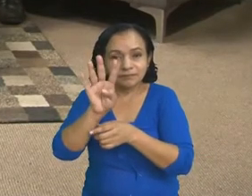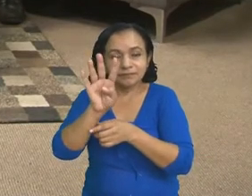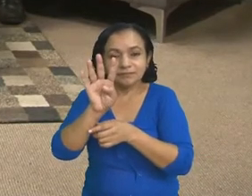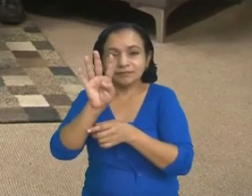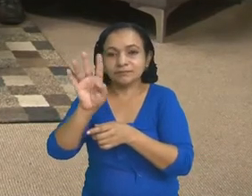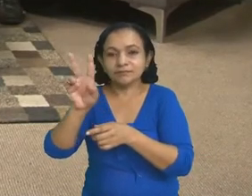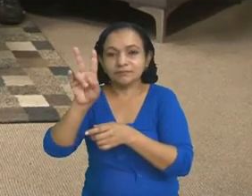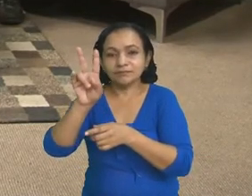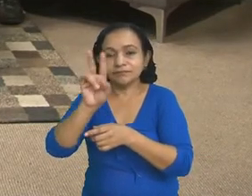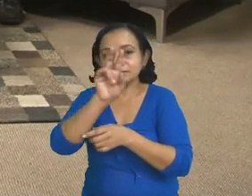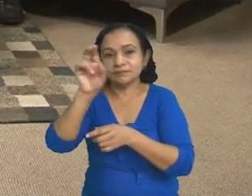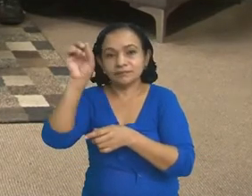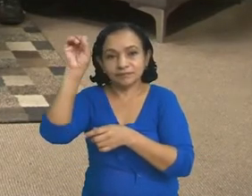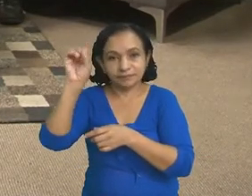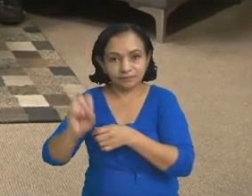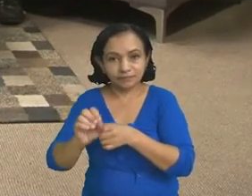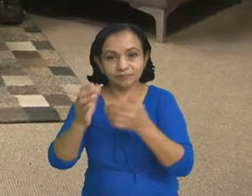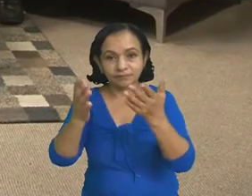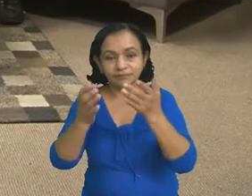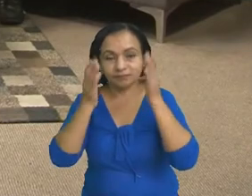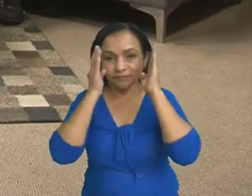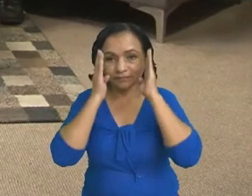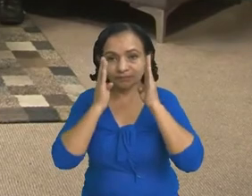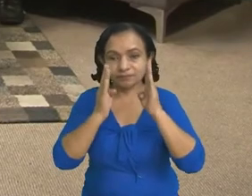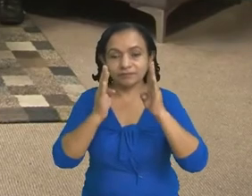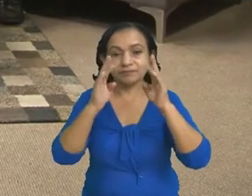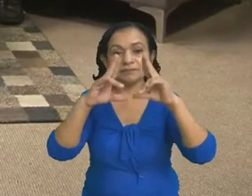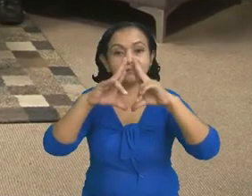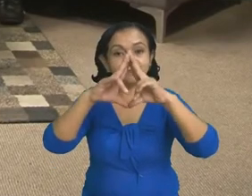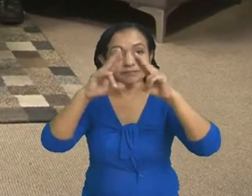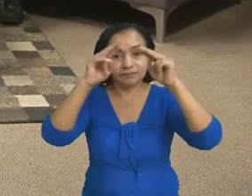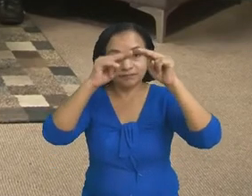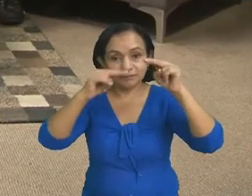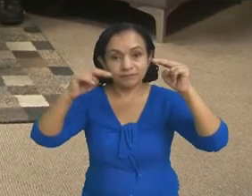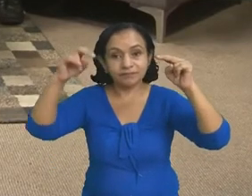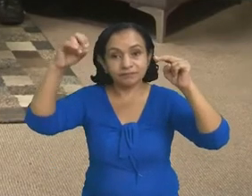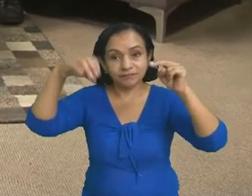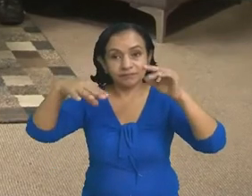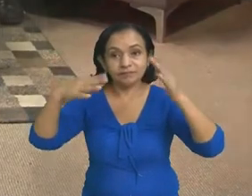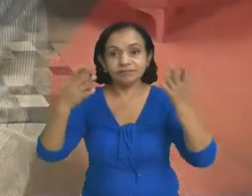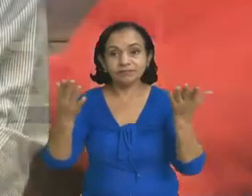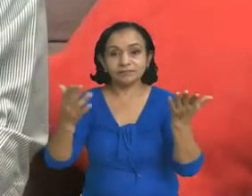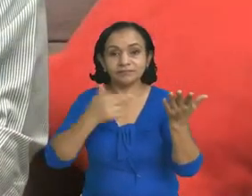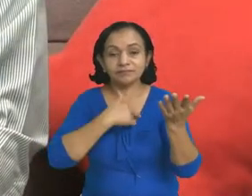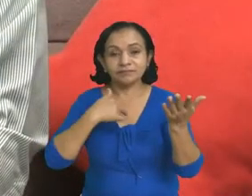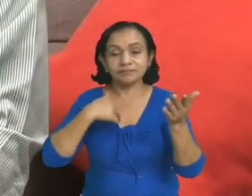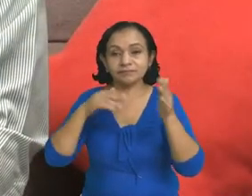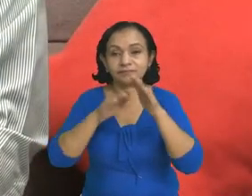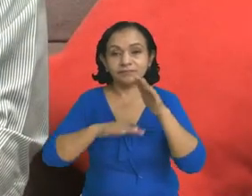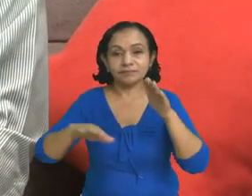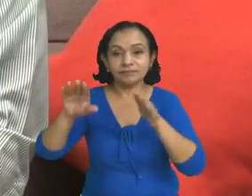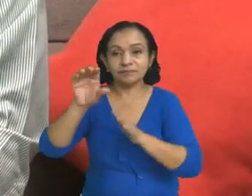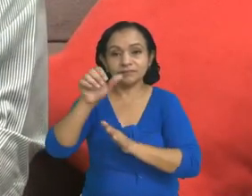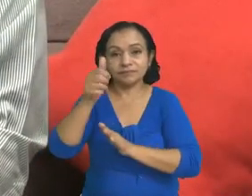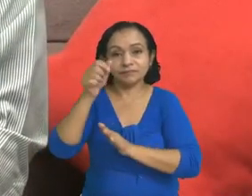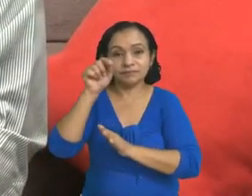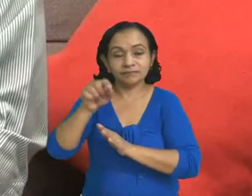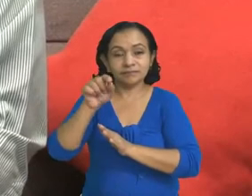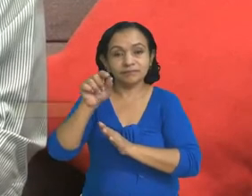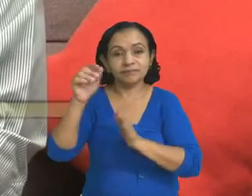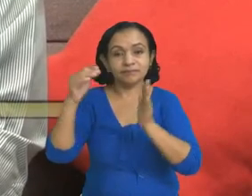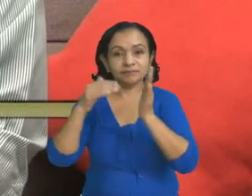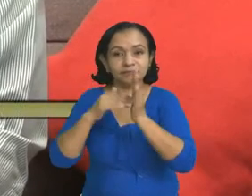98.442% de cobertura del país, ¿verdad? Eso significa más de 6 punto y algo